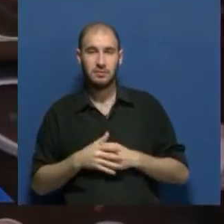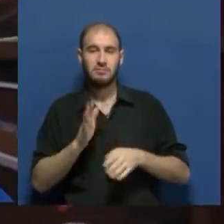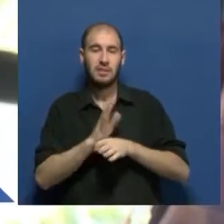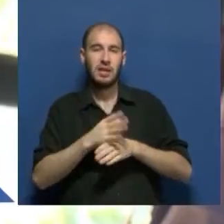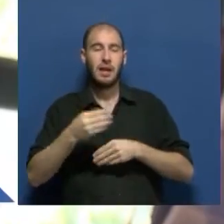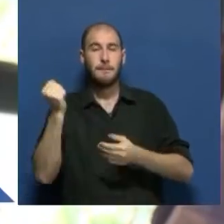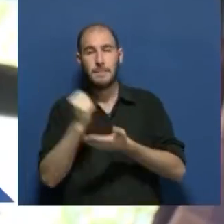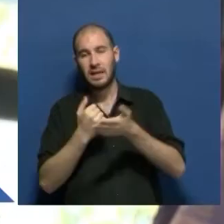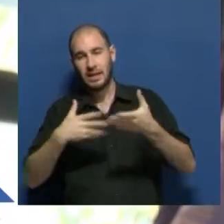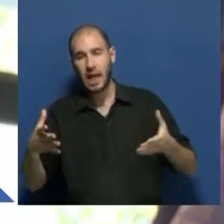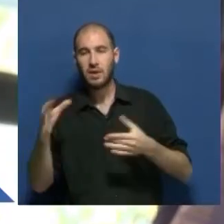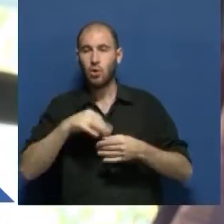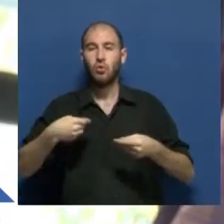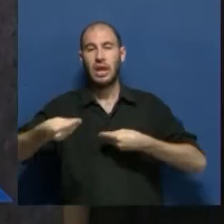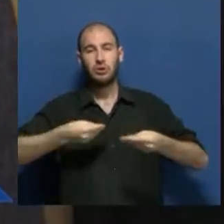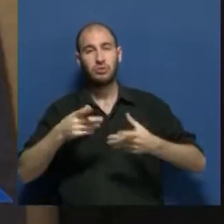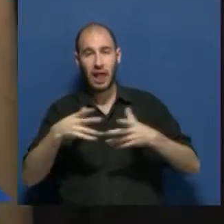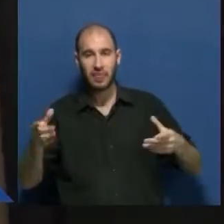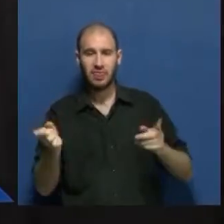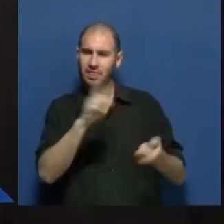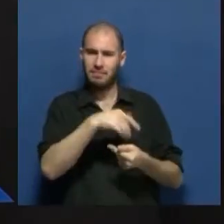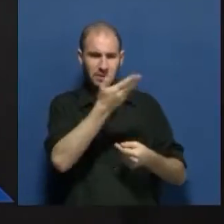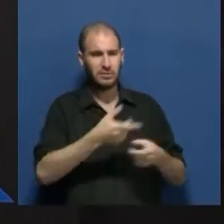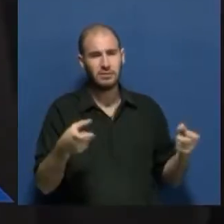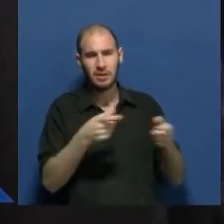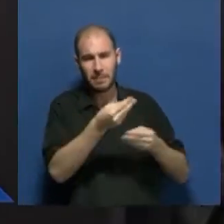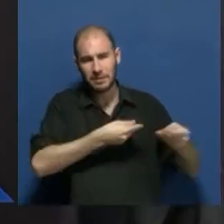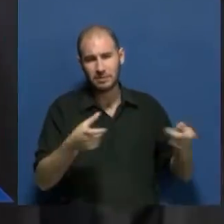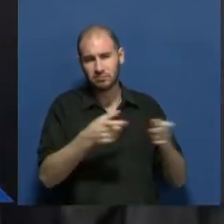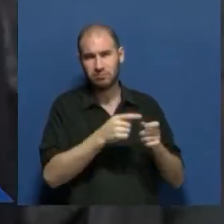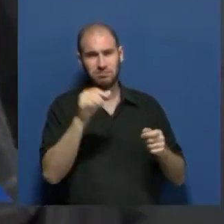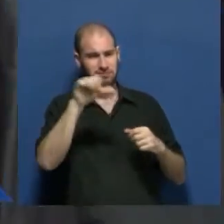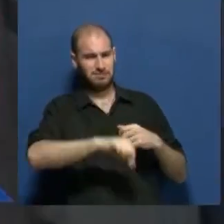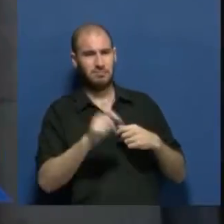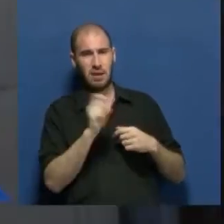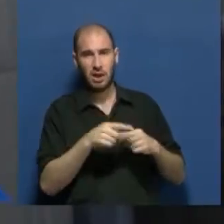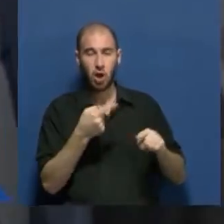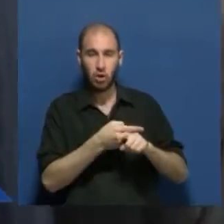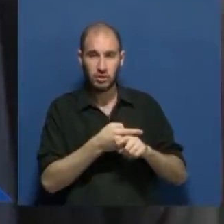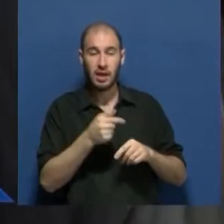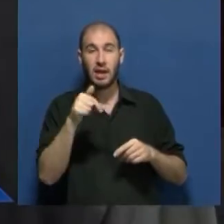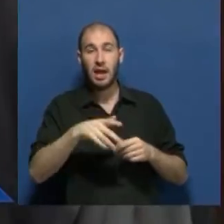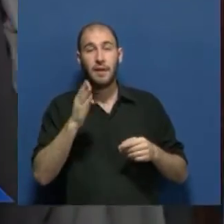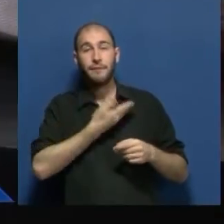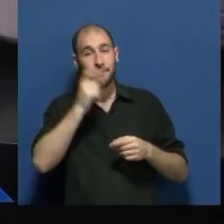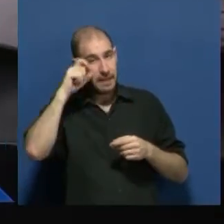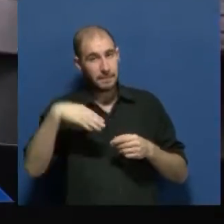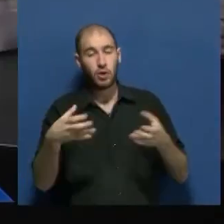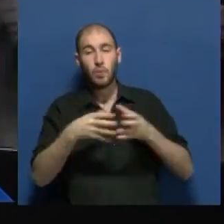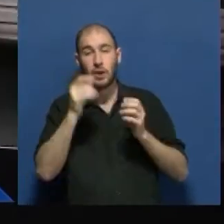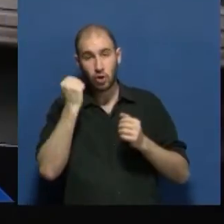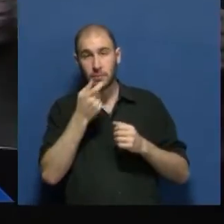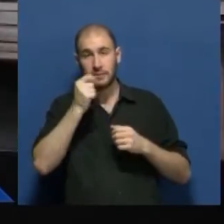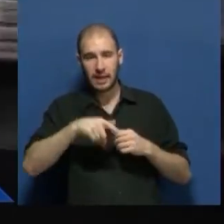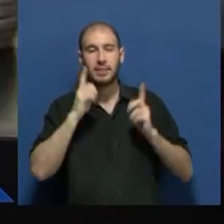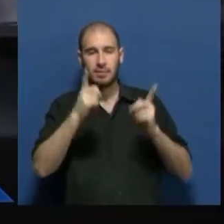las grandes marcas, los grandes centros comerciales, y no así a los pequeños o medianos comercios de la provincia de Mendoza. Por eso la FEN en estos días